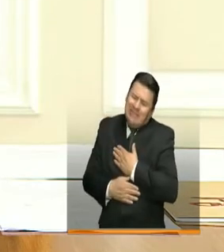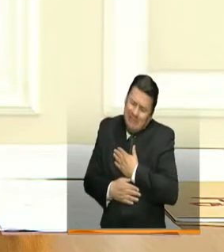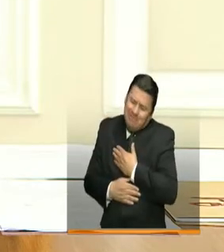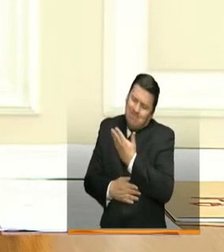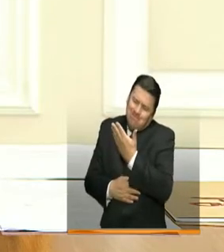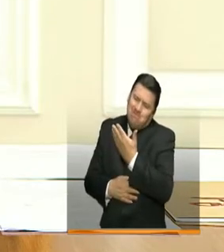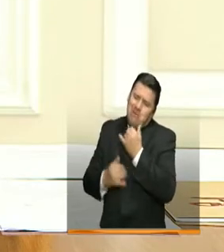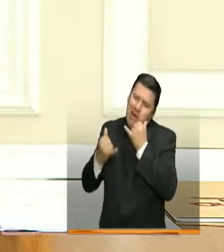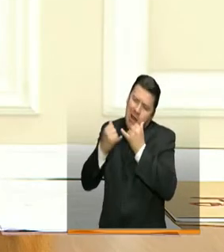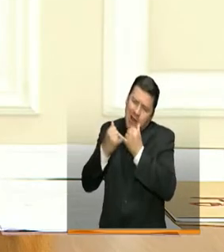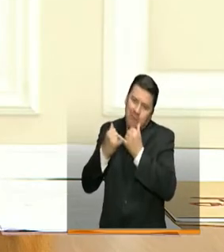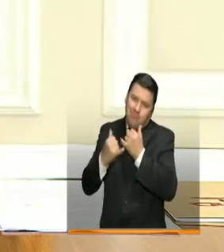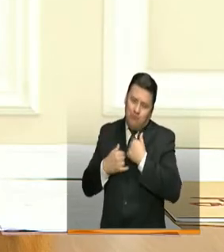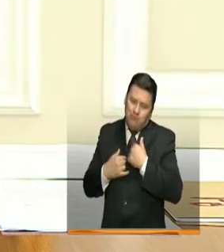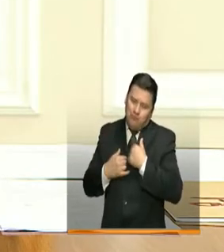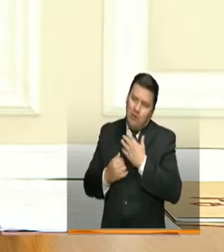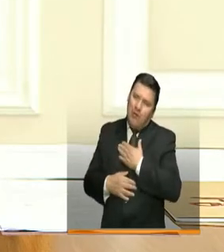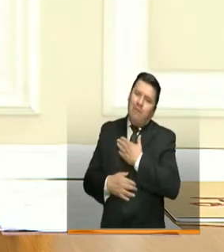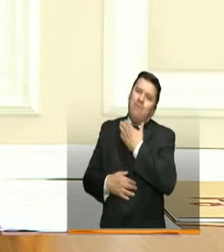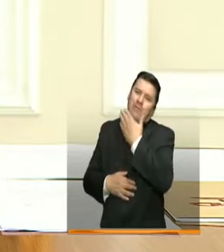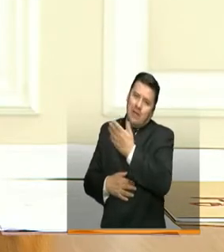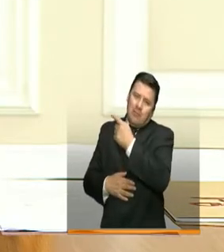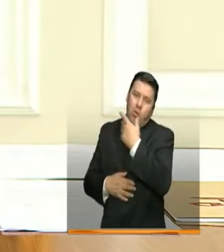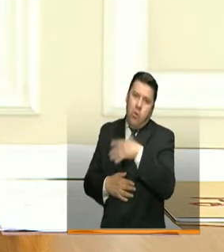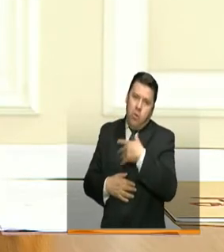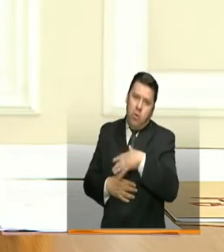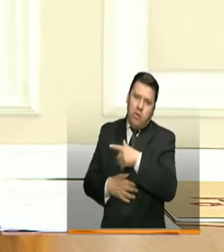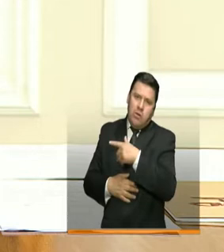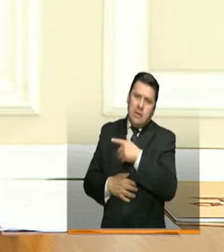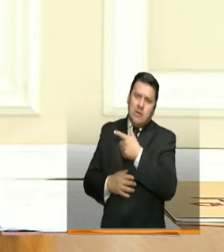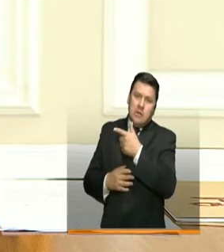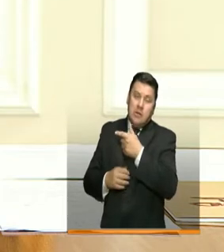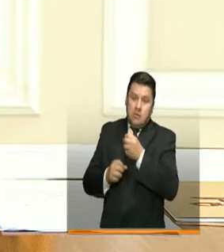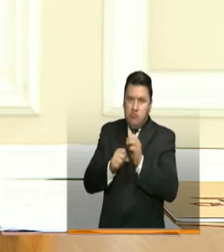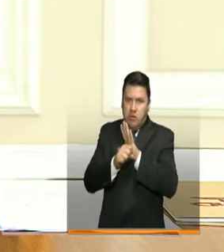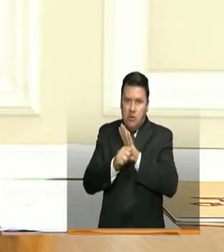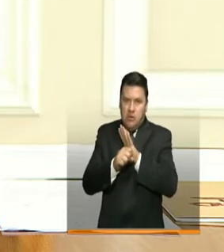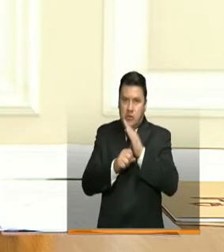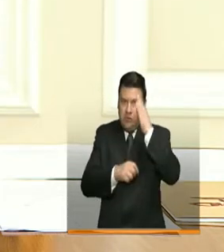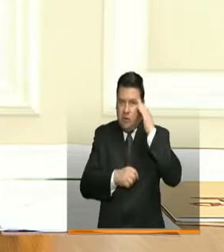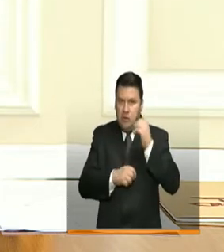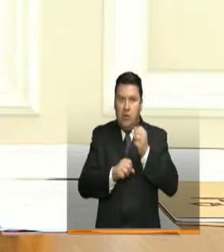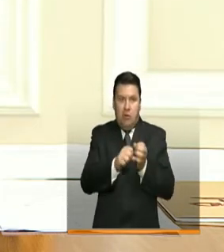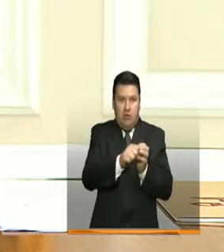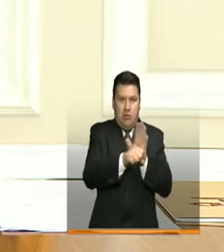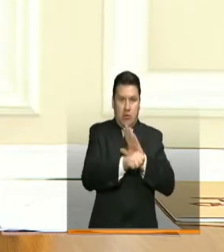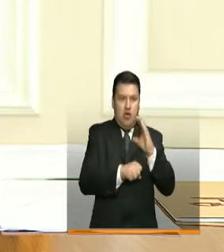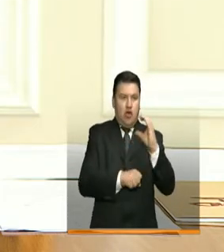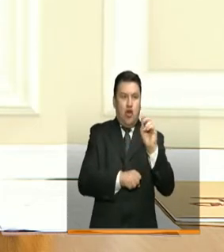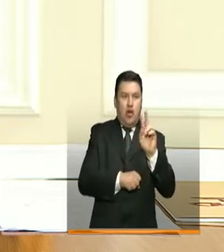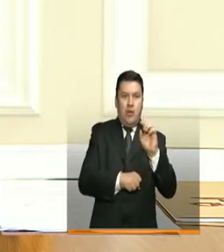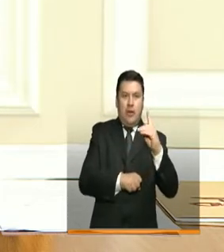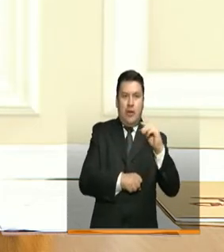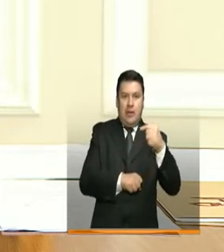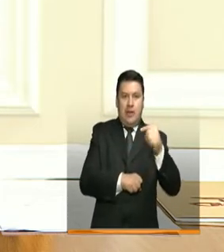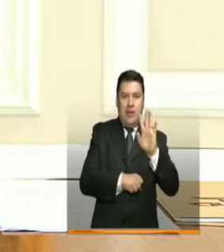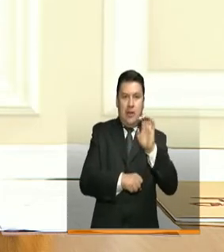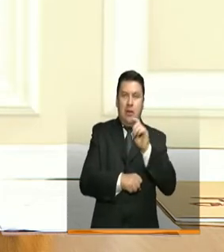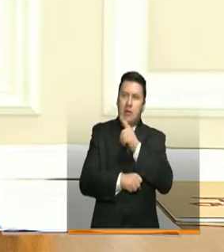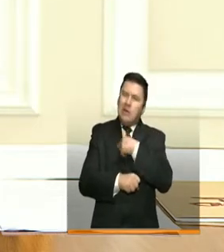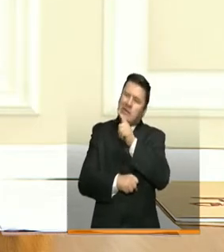sino también nuestra felicitación por la manera como han enfrentado el COVID-19. Y le pedí el